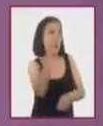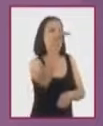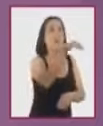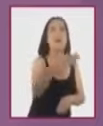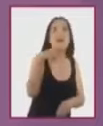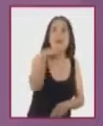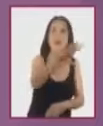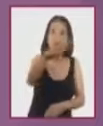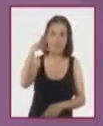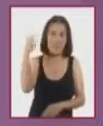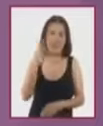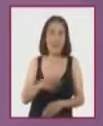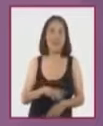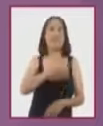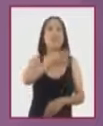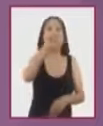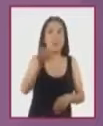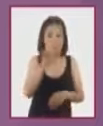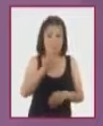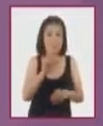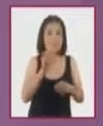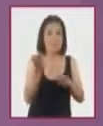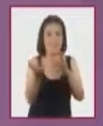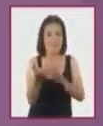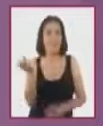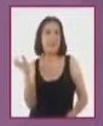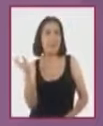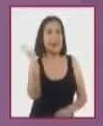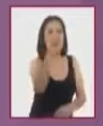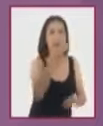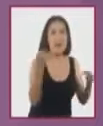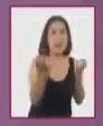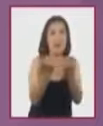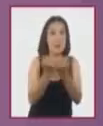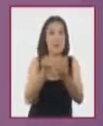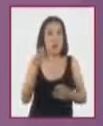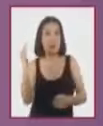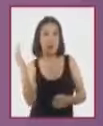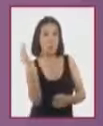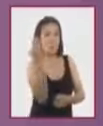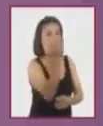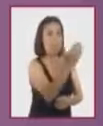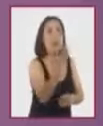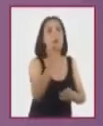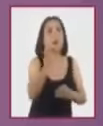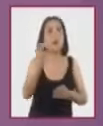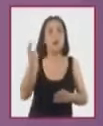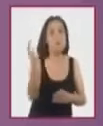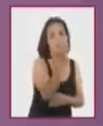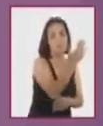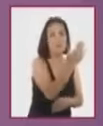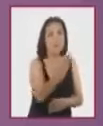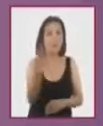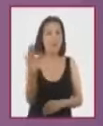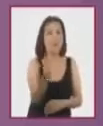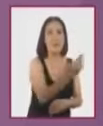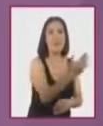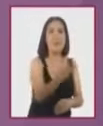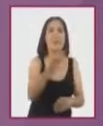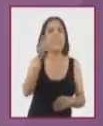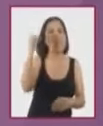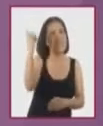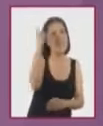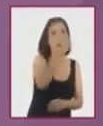Y además, a la hora de que el lanzador la tira, no es lo mismo que la pelota vaya derechito a que vaya haciendo esas vueltas